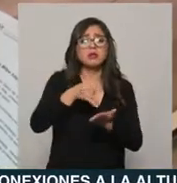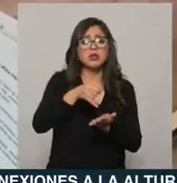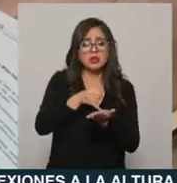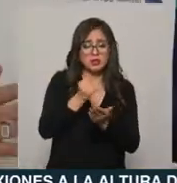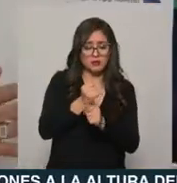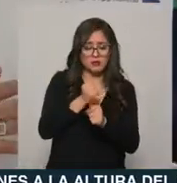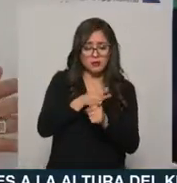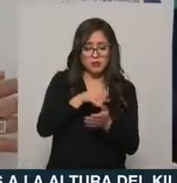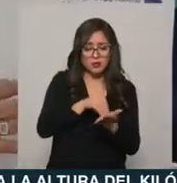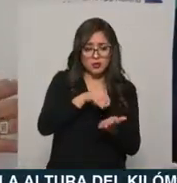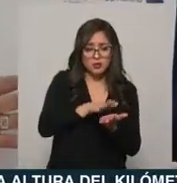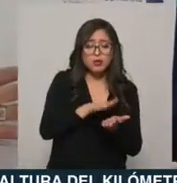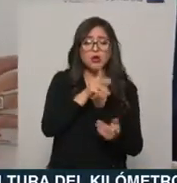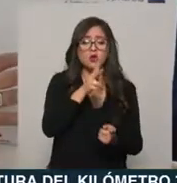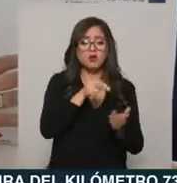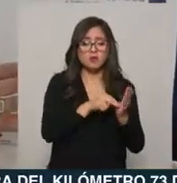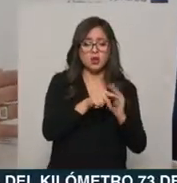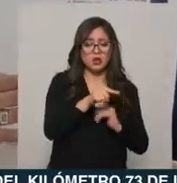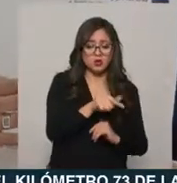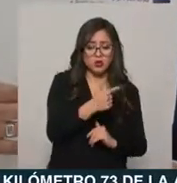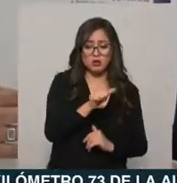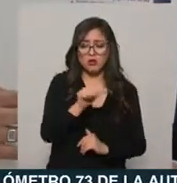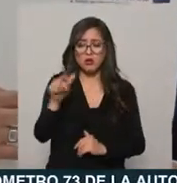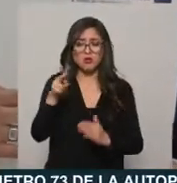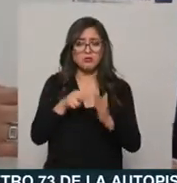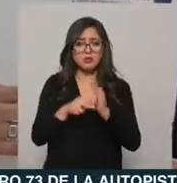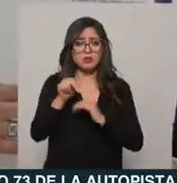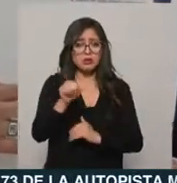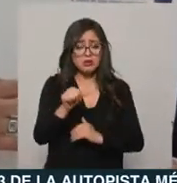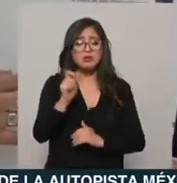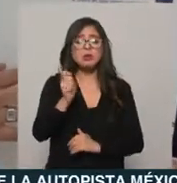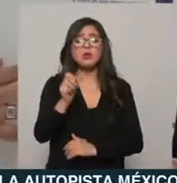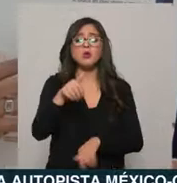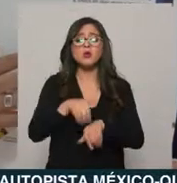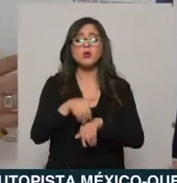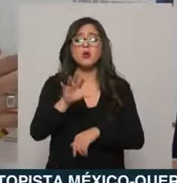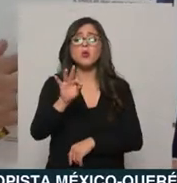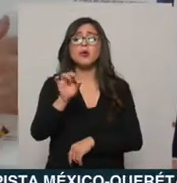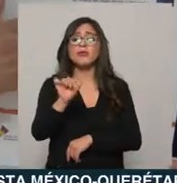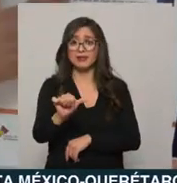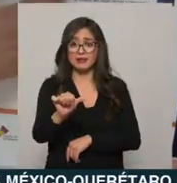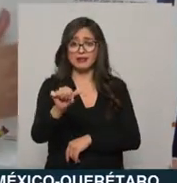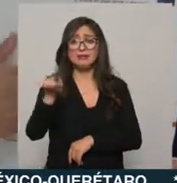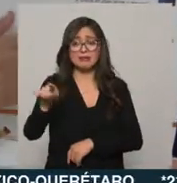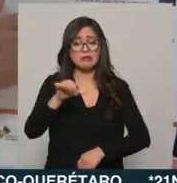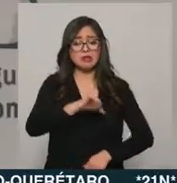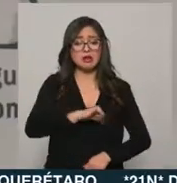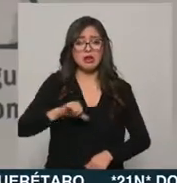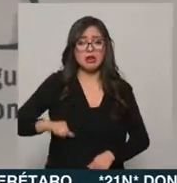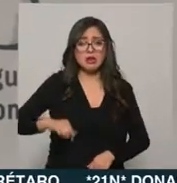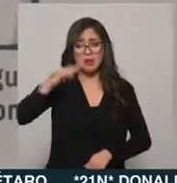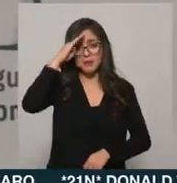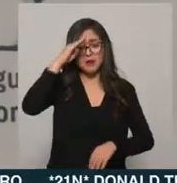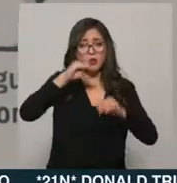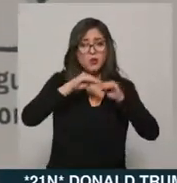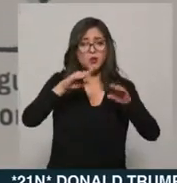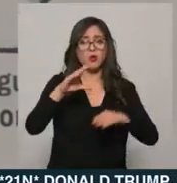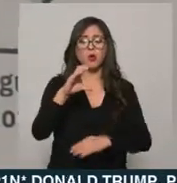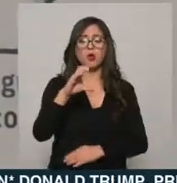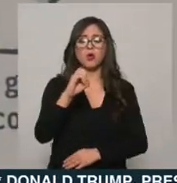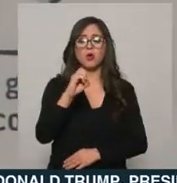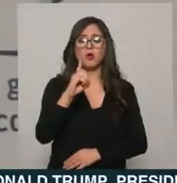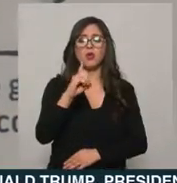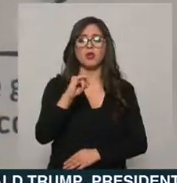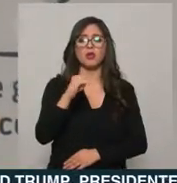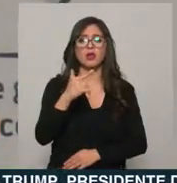entre 2012 y 2016 se registraron 46. Debido a ello, la alcaldía lanzó la estrategia Código Suicidio con el objetivo